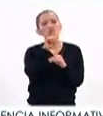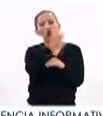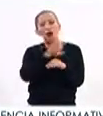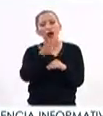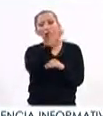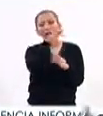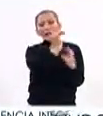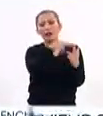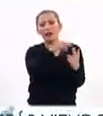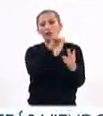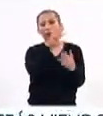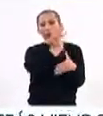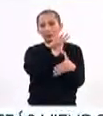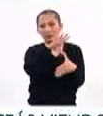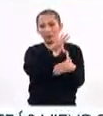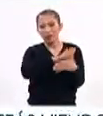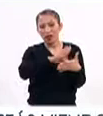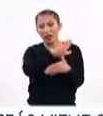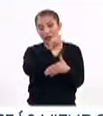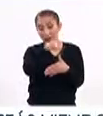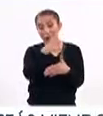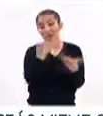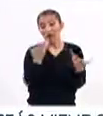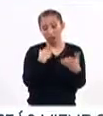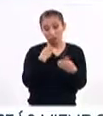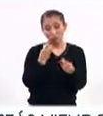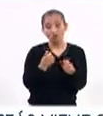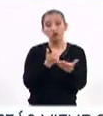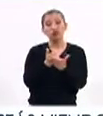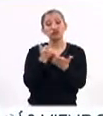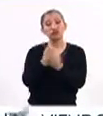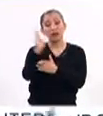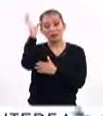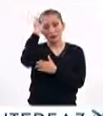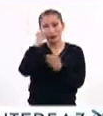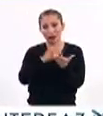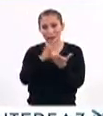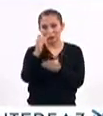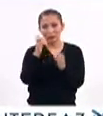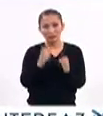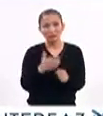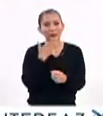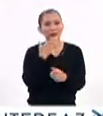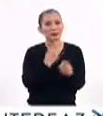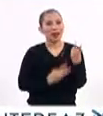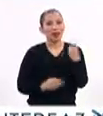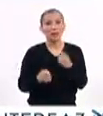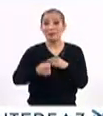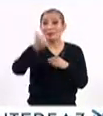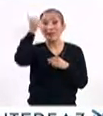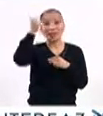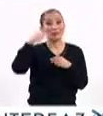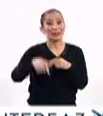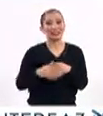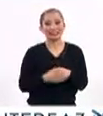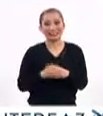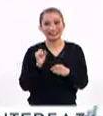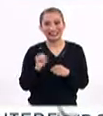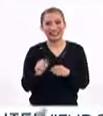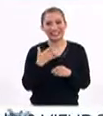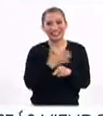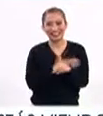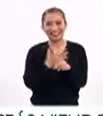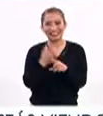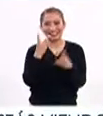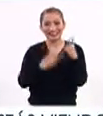de la región iberoamericana que han hecho grandes aportes a la ciencia. ¿Cómo estás? Gracias por acompañarnos. Bienvenida. Por primera vez te presentas. Muchas gracias. Sí, hoy un es el honor